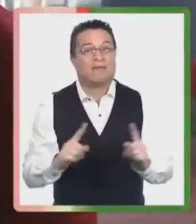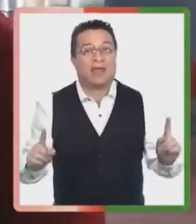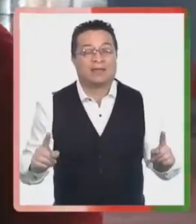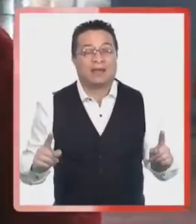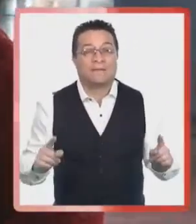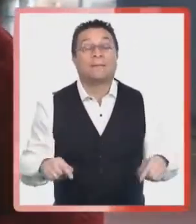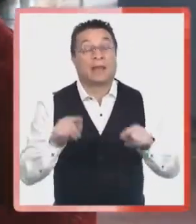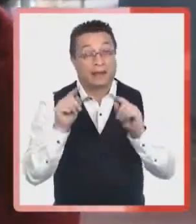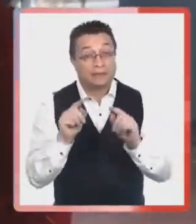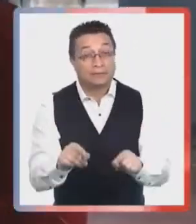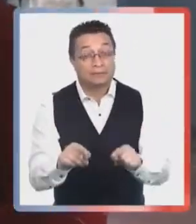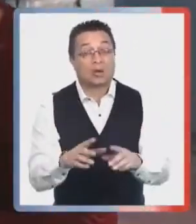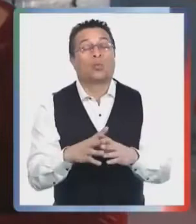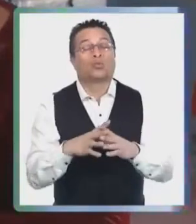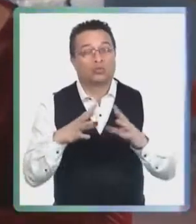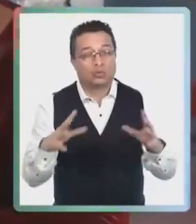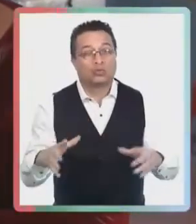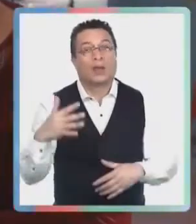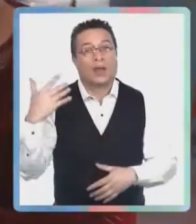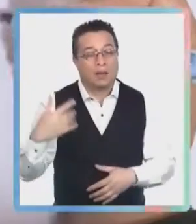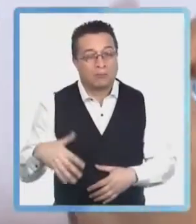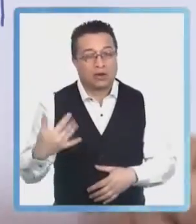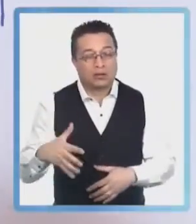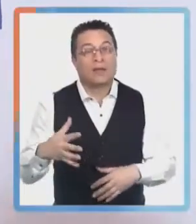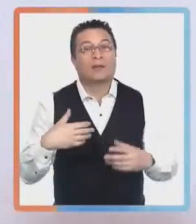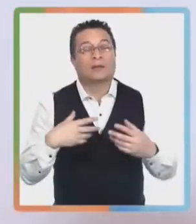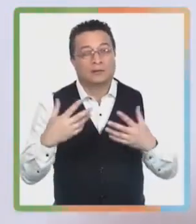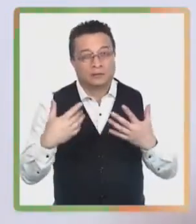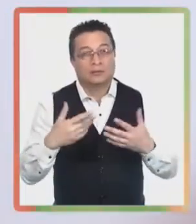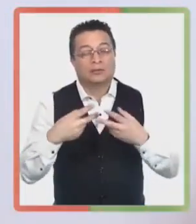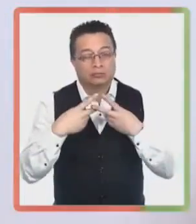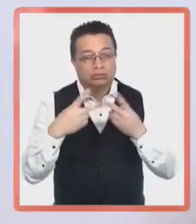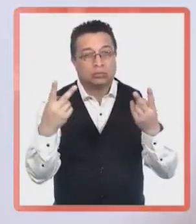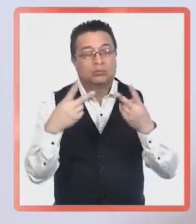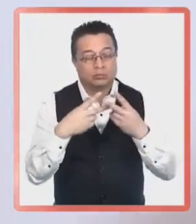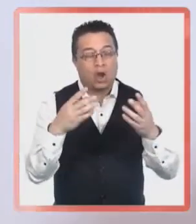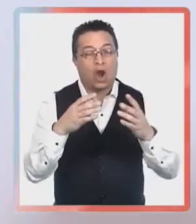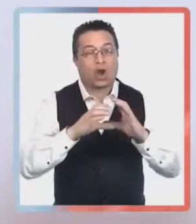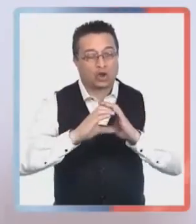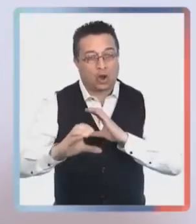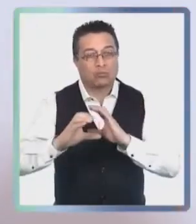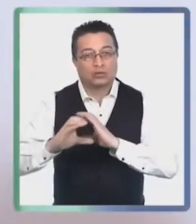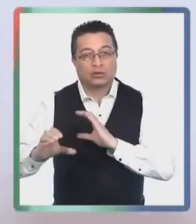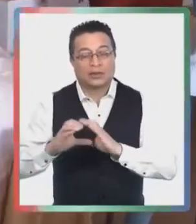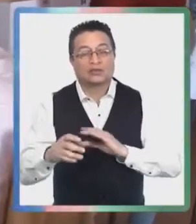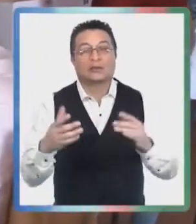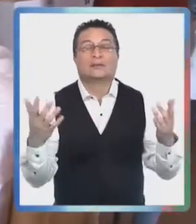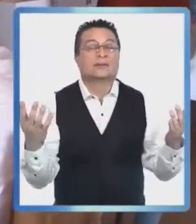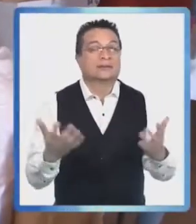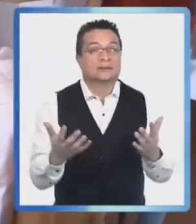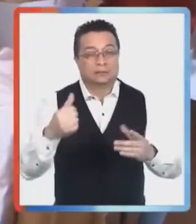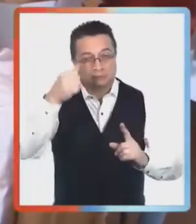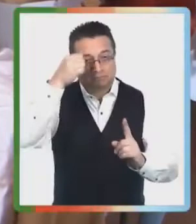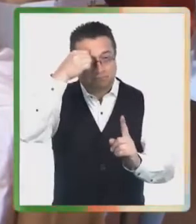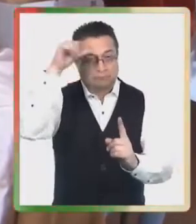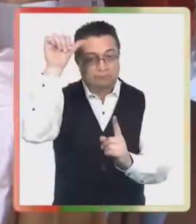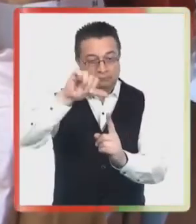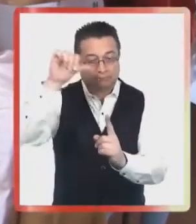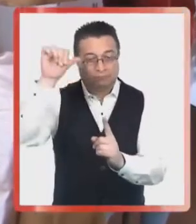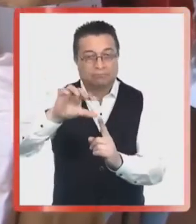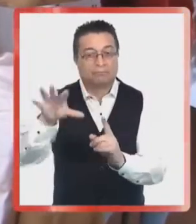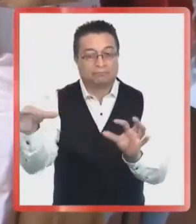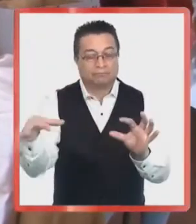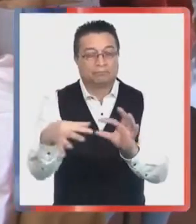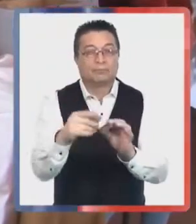y ahí va a ser muy importante la transmisión de la comunicación en torno a las sanciones que están asociadas